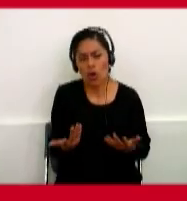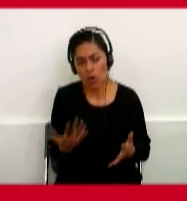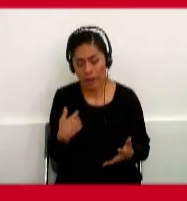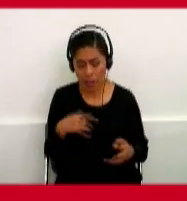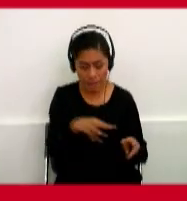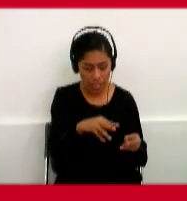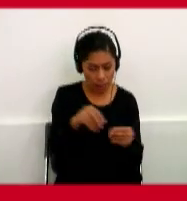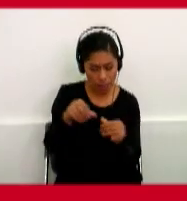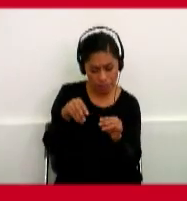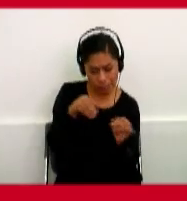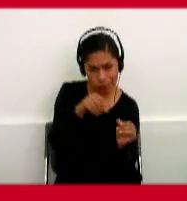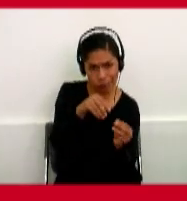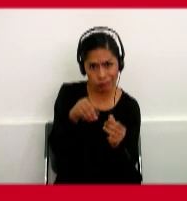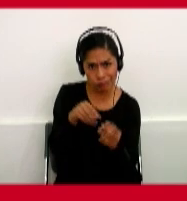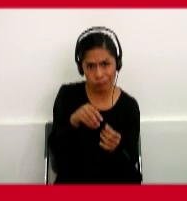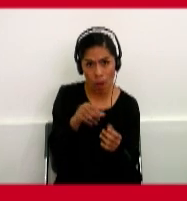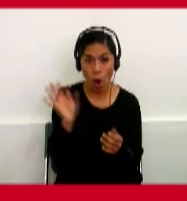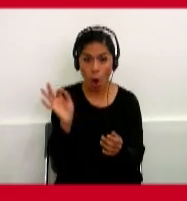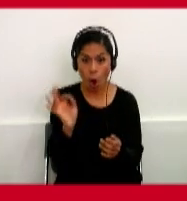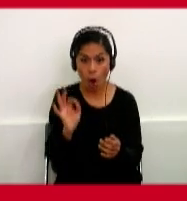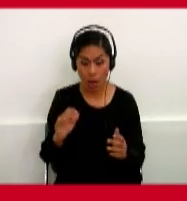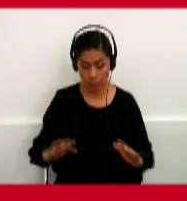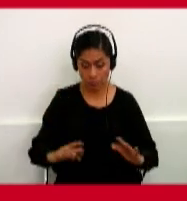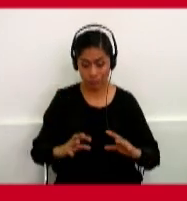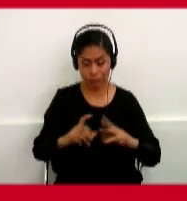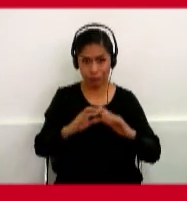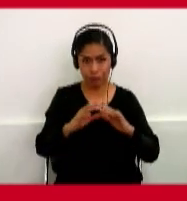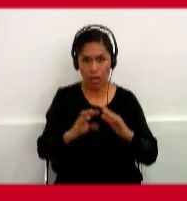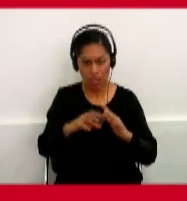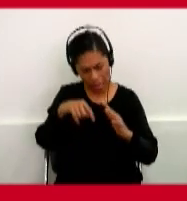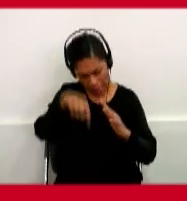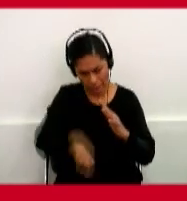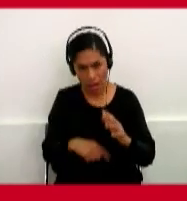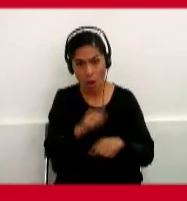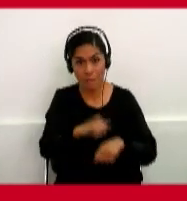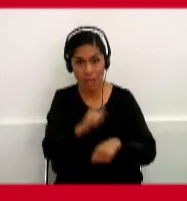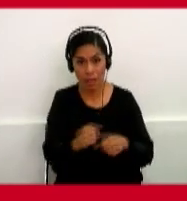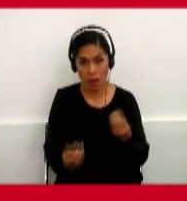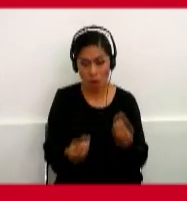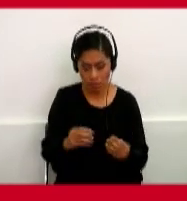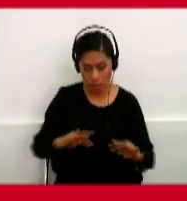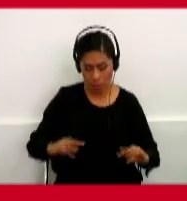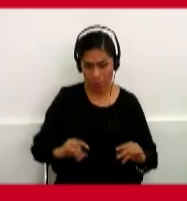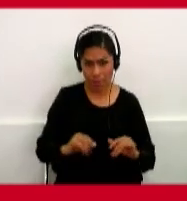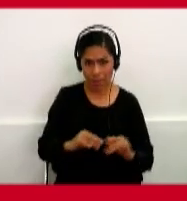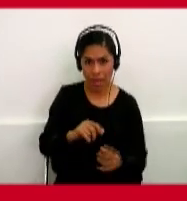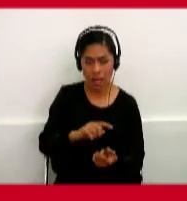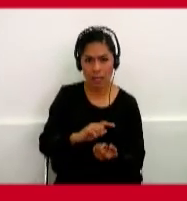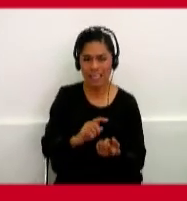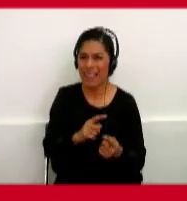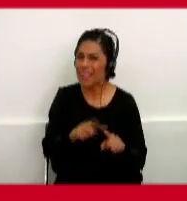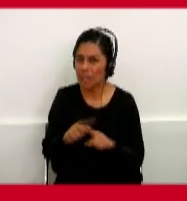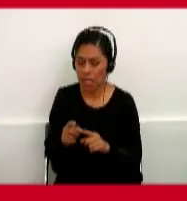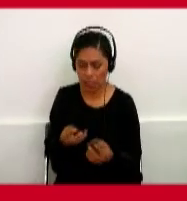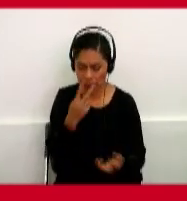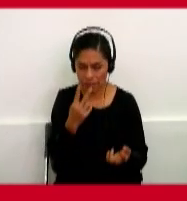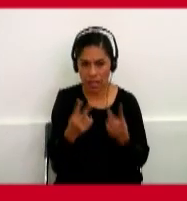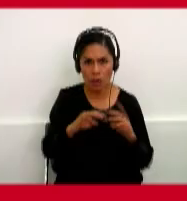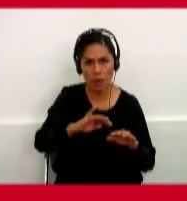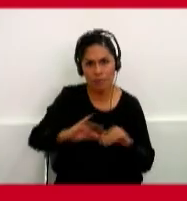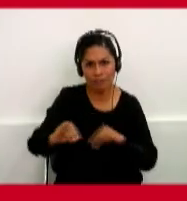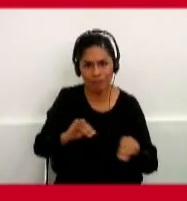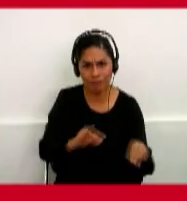la calidad del macizo rocoso del hanging wall que voy a tener en todo momento frente al mineral, entre otros. Y aquí es